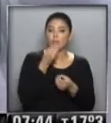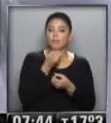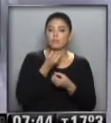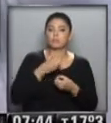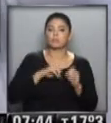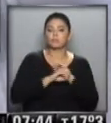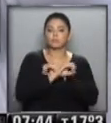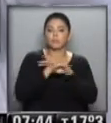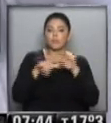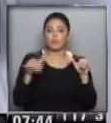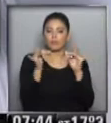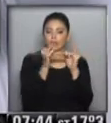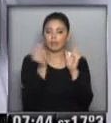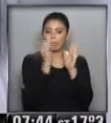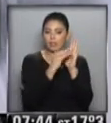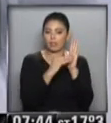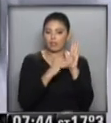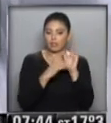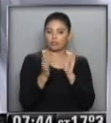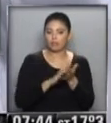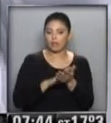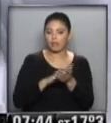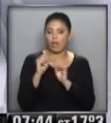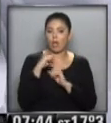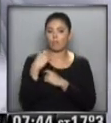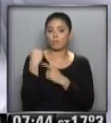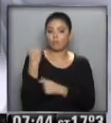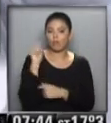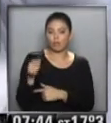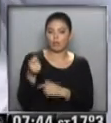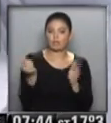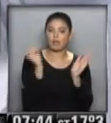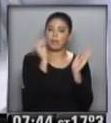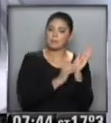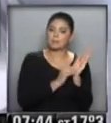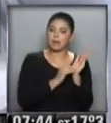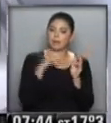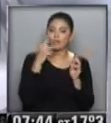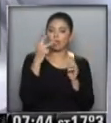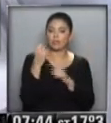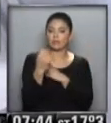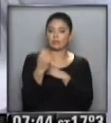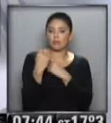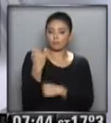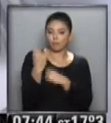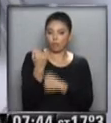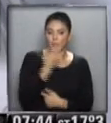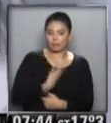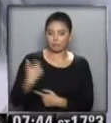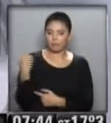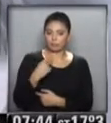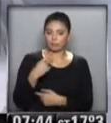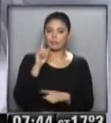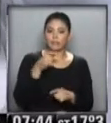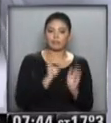de los fallos del poder judicial la publicación de las declaraciones juradas de los tres poderes del estado el